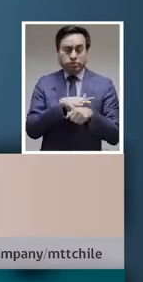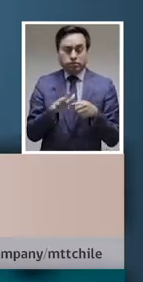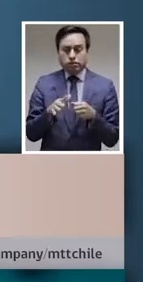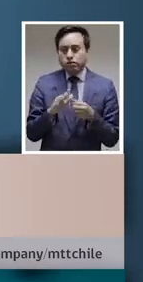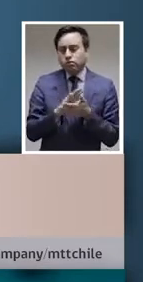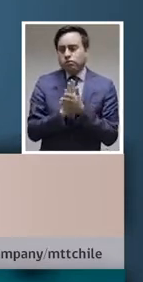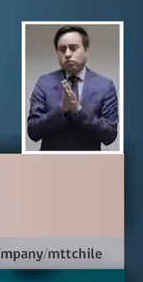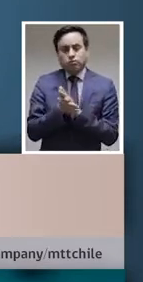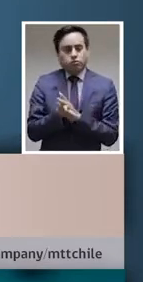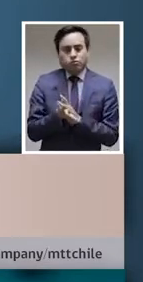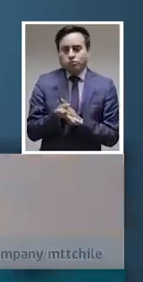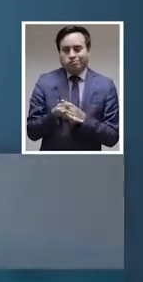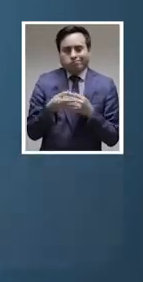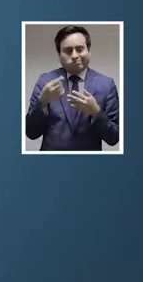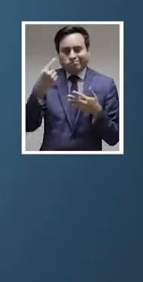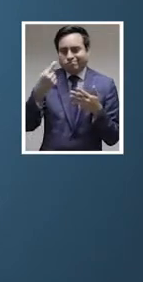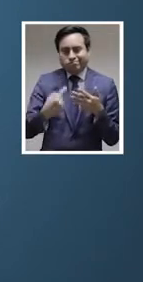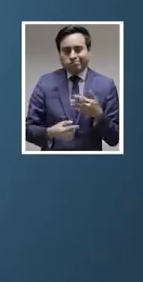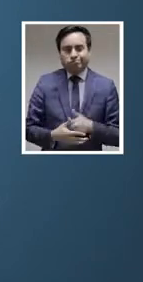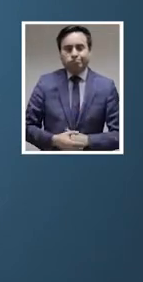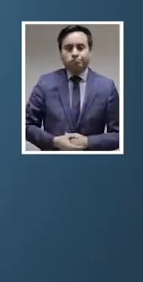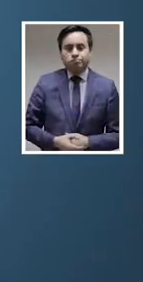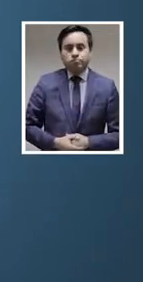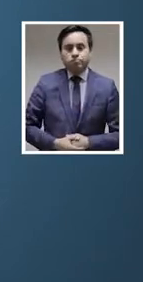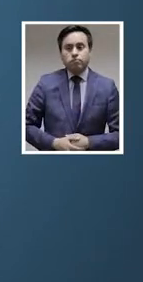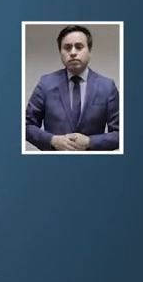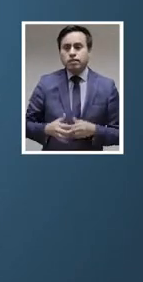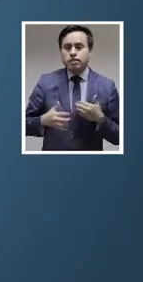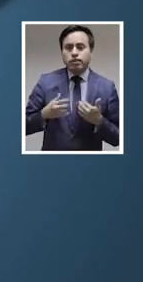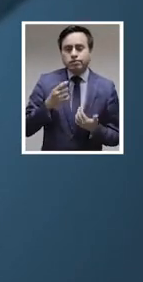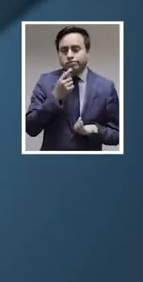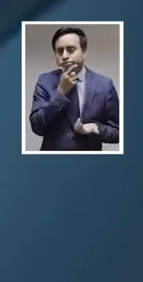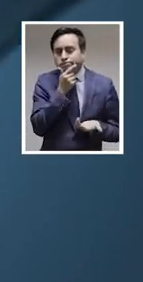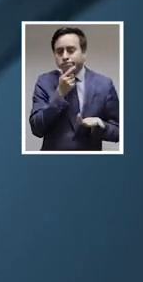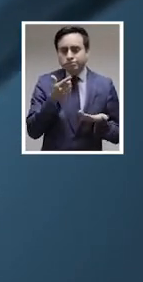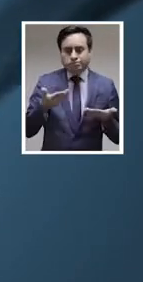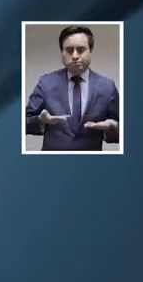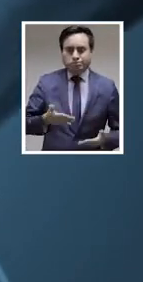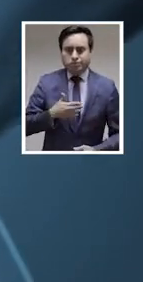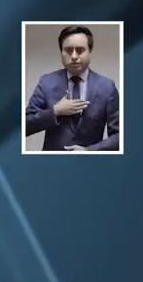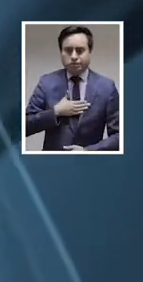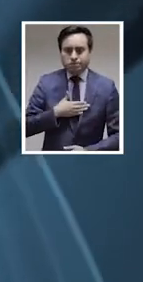por todo lo que ha pasado. Mi inquietud es la siguiente.